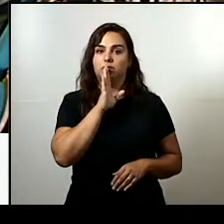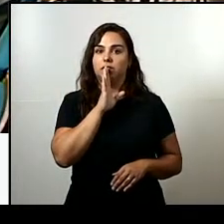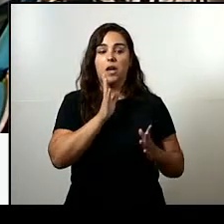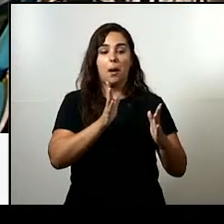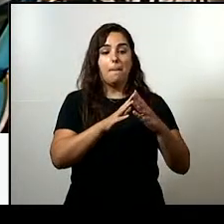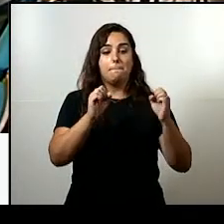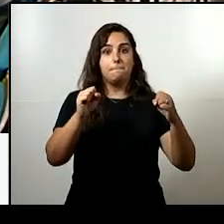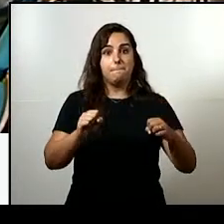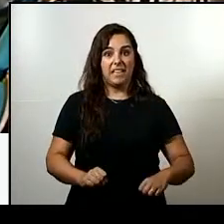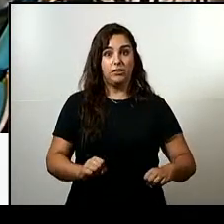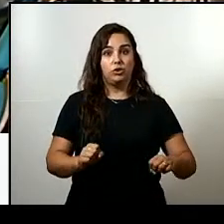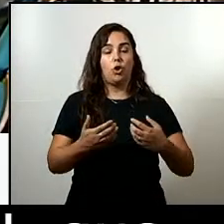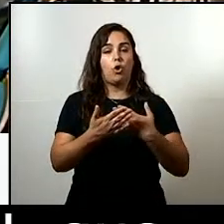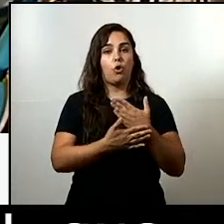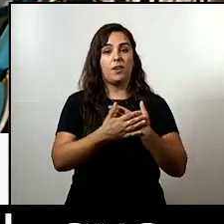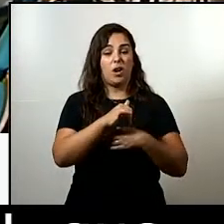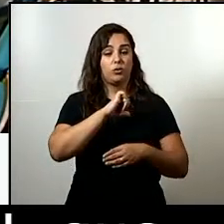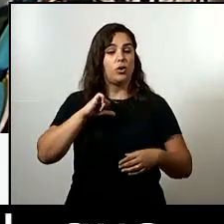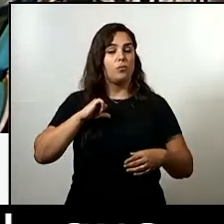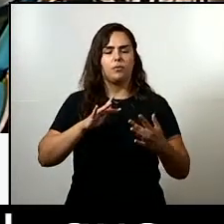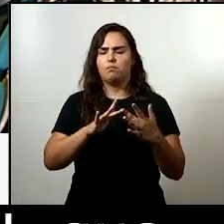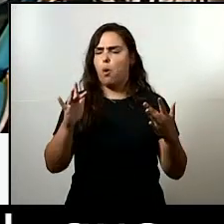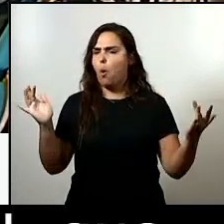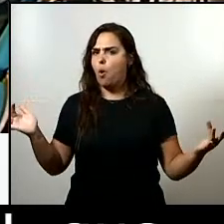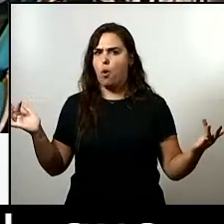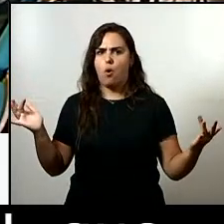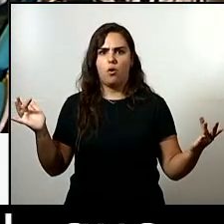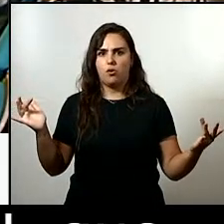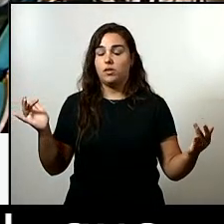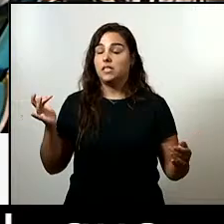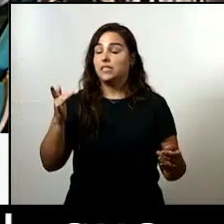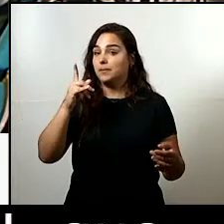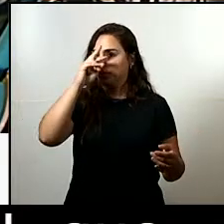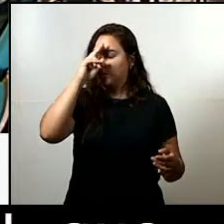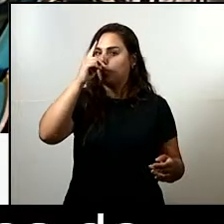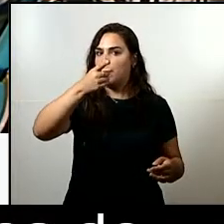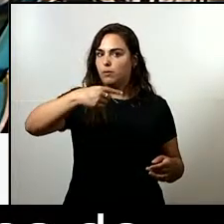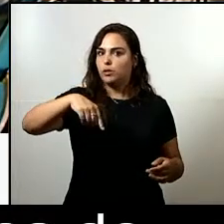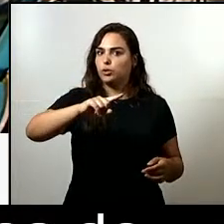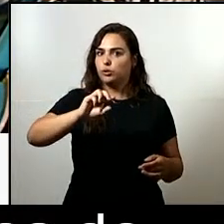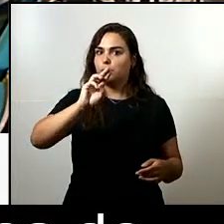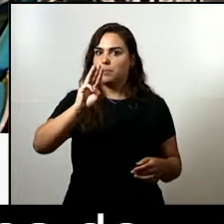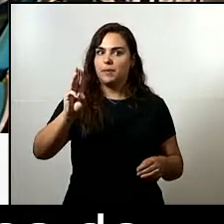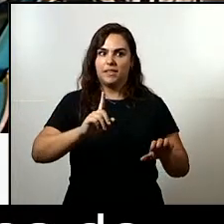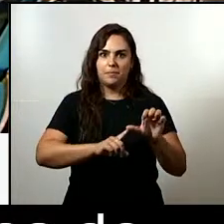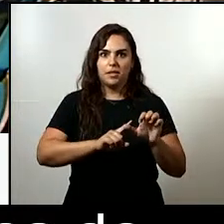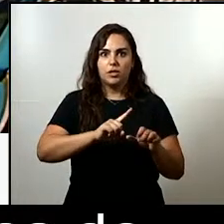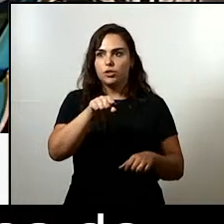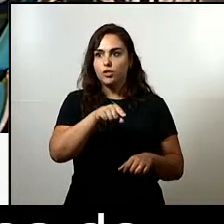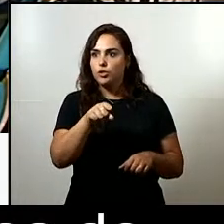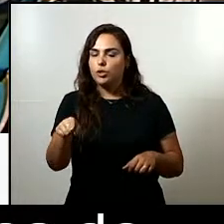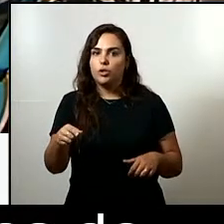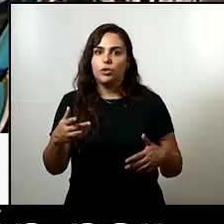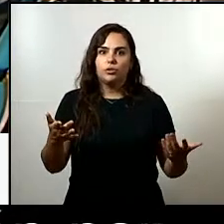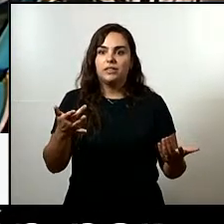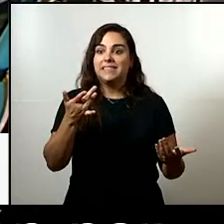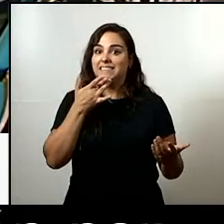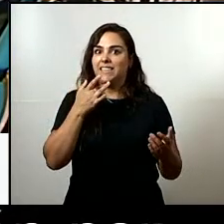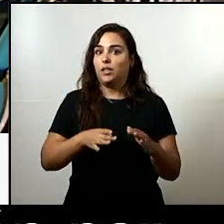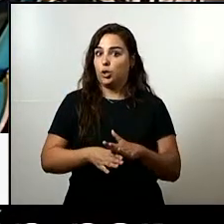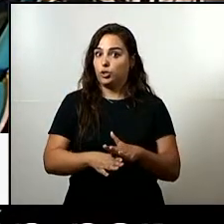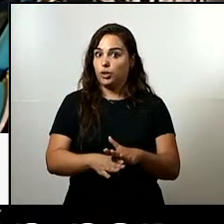pactos de gobierno autonómicos con el PP. Que si hay preocupación por parte del PP extremeño y en caso de que siguiese